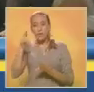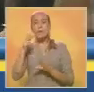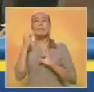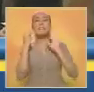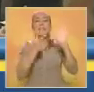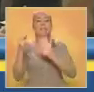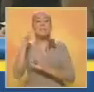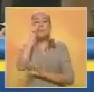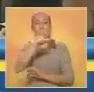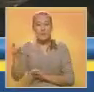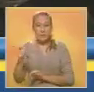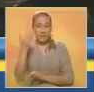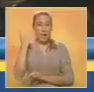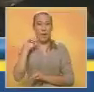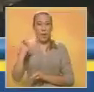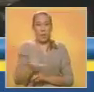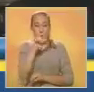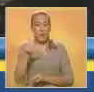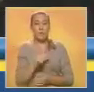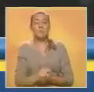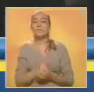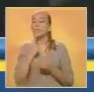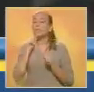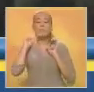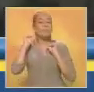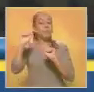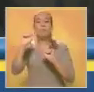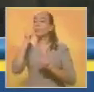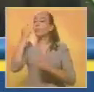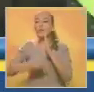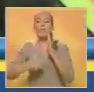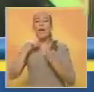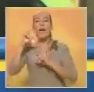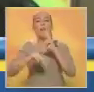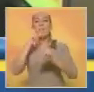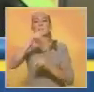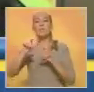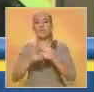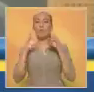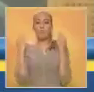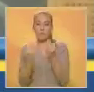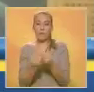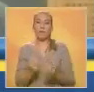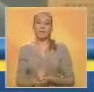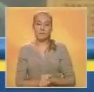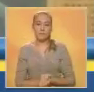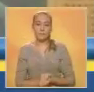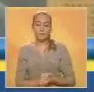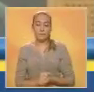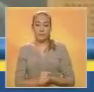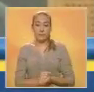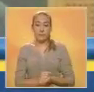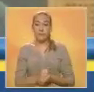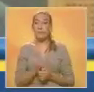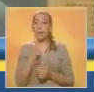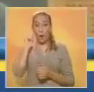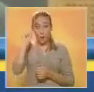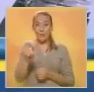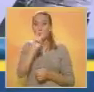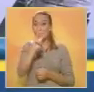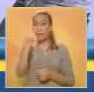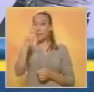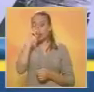ataques realizados en julio, hablar con familiares de las víctimas en su primera aparición pública judicial. Breivik, de 32 años,